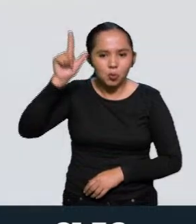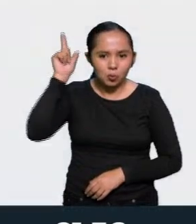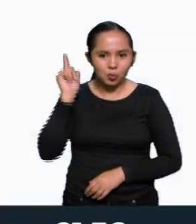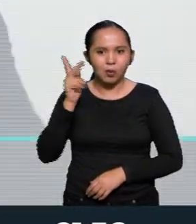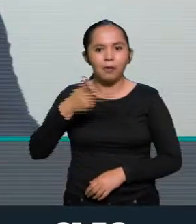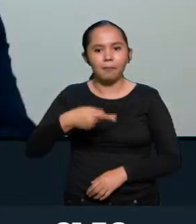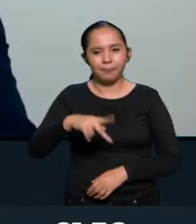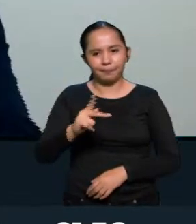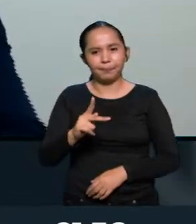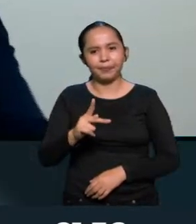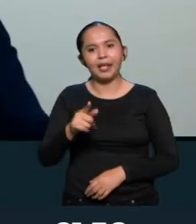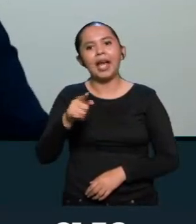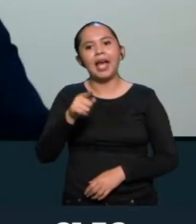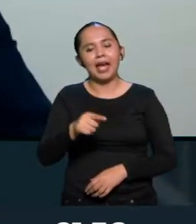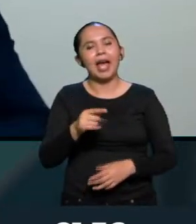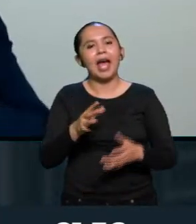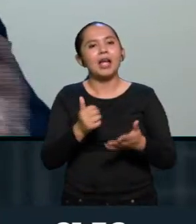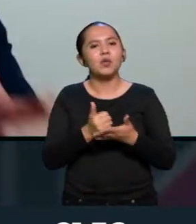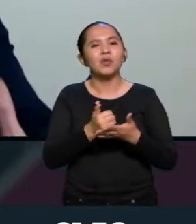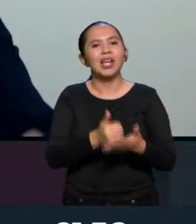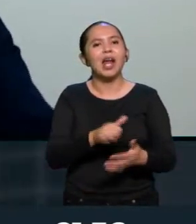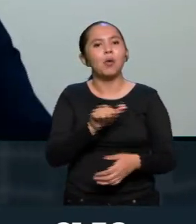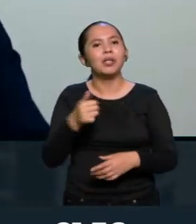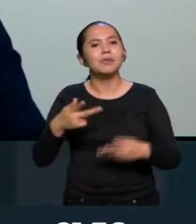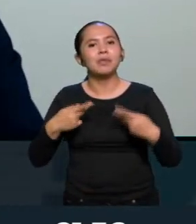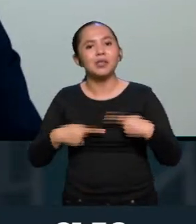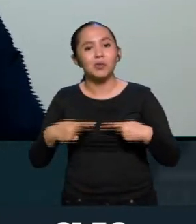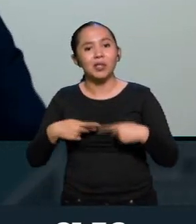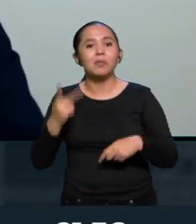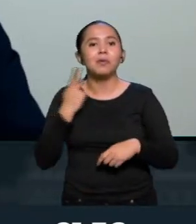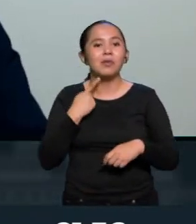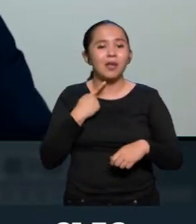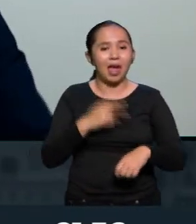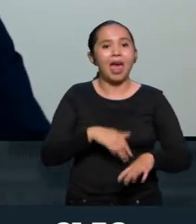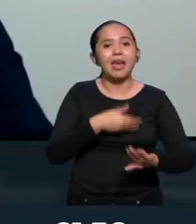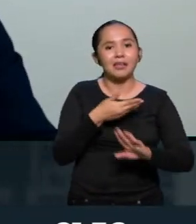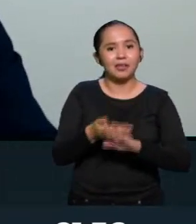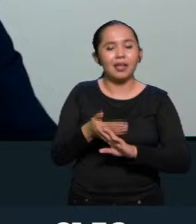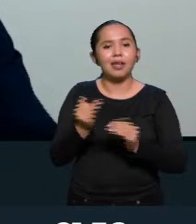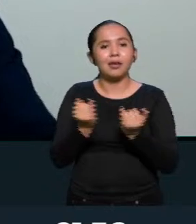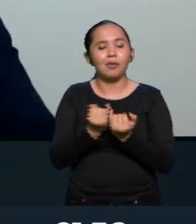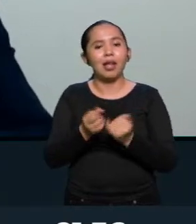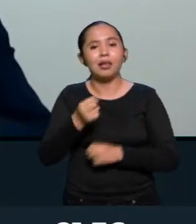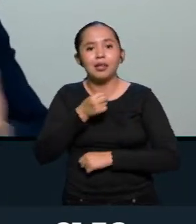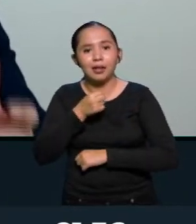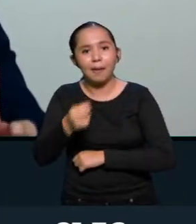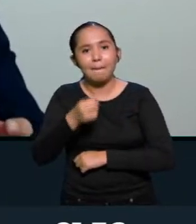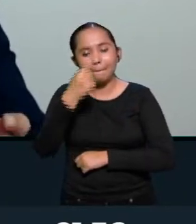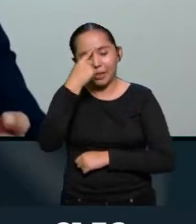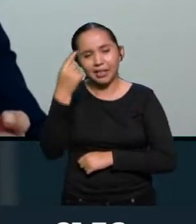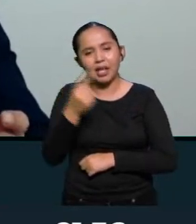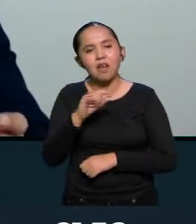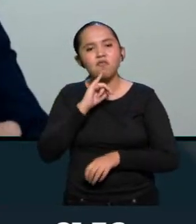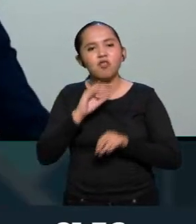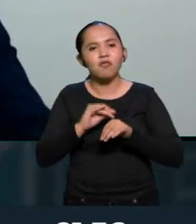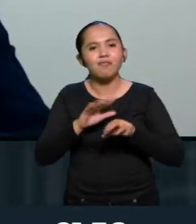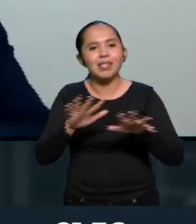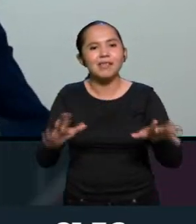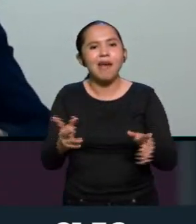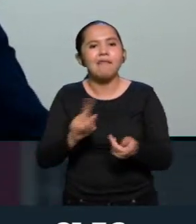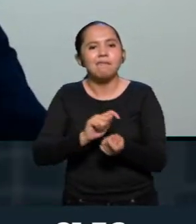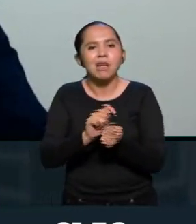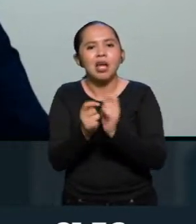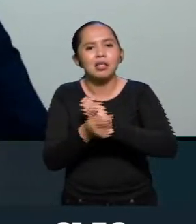servido a diferentes comentócratas, a políticos de oposición y a algunos medios de comunicación para tergiversar la información y